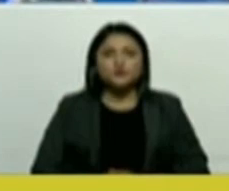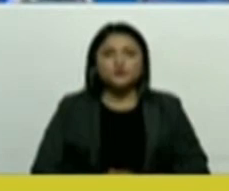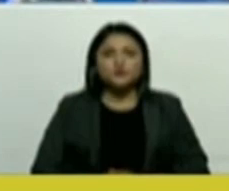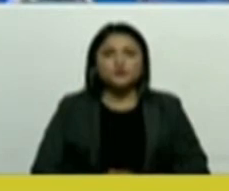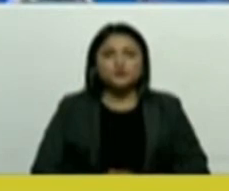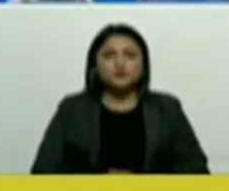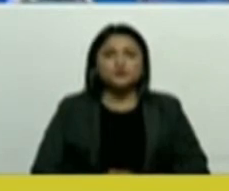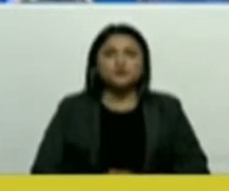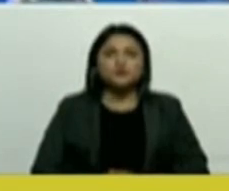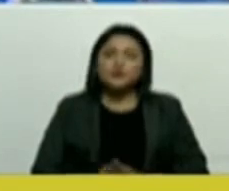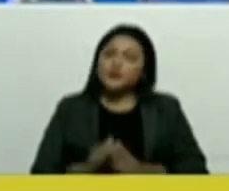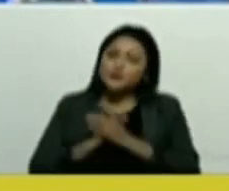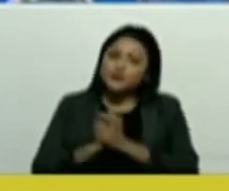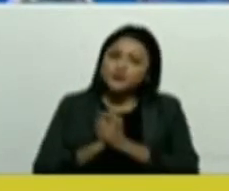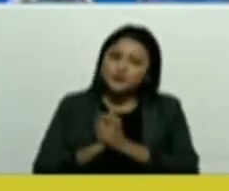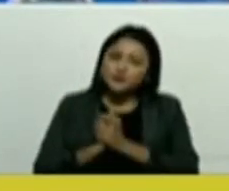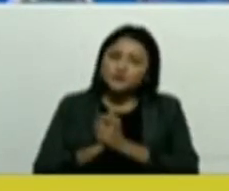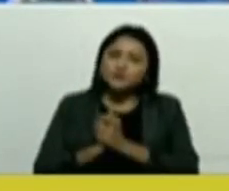Comrades,